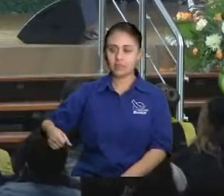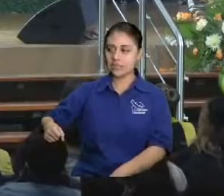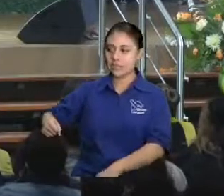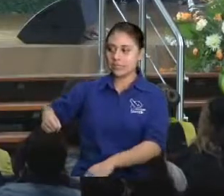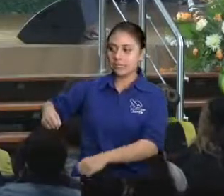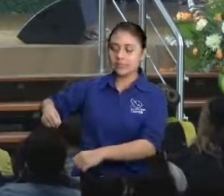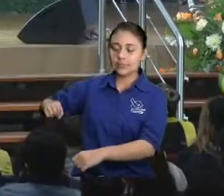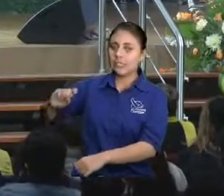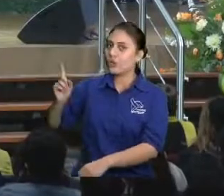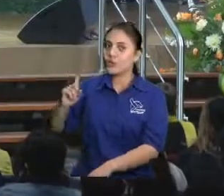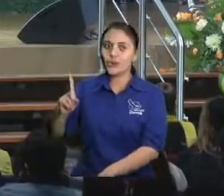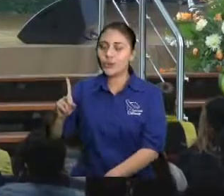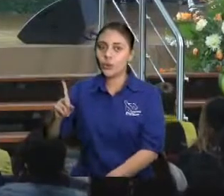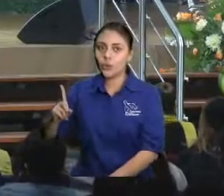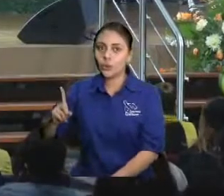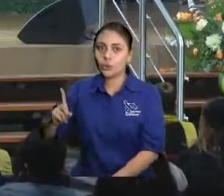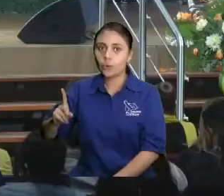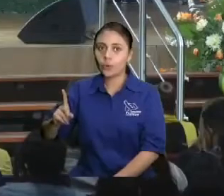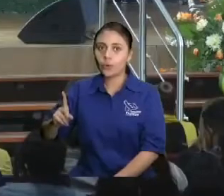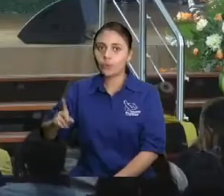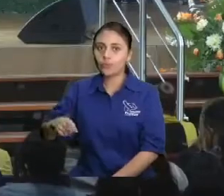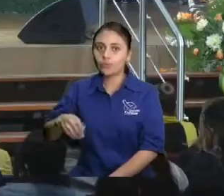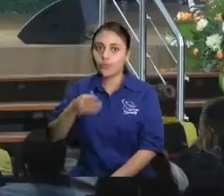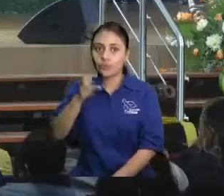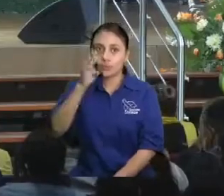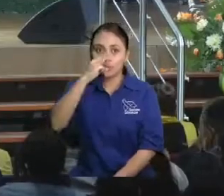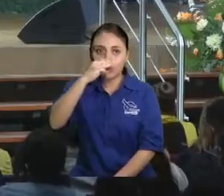El impío trata mal a su bestia.